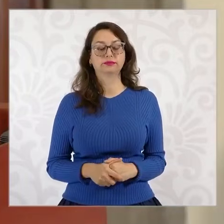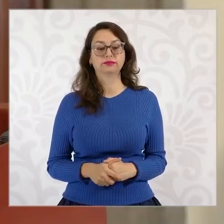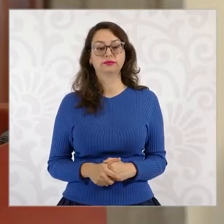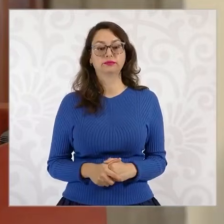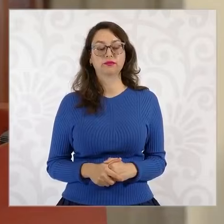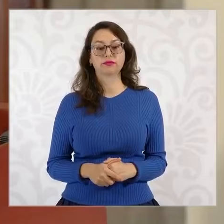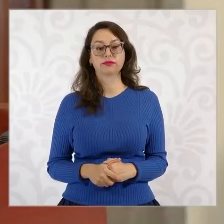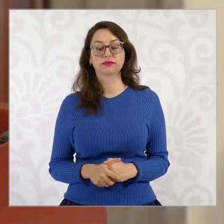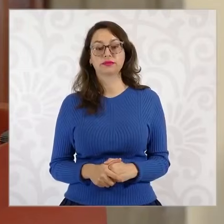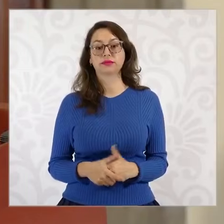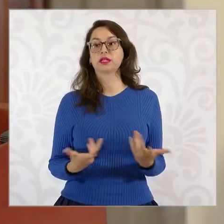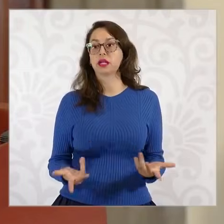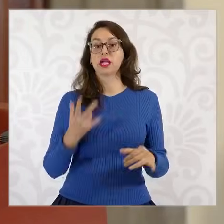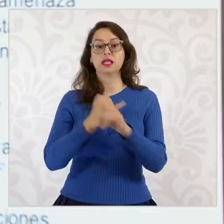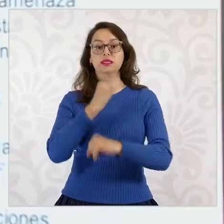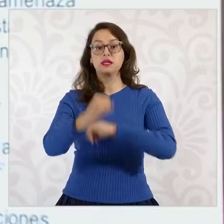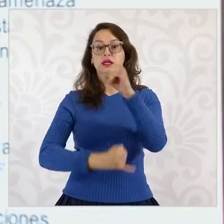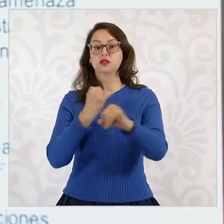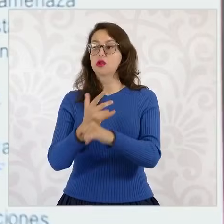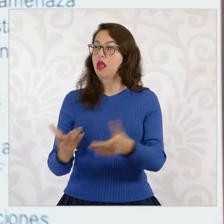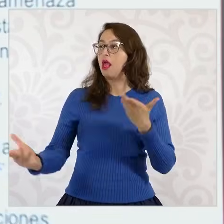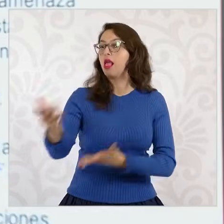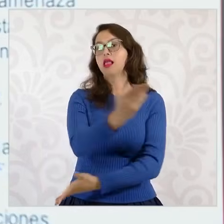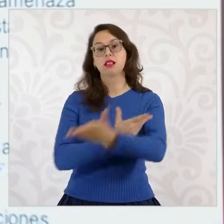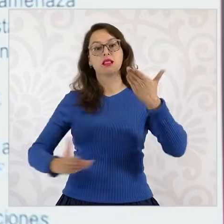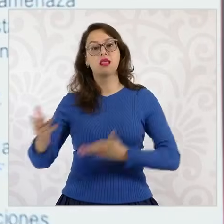la cooperación internacional para el desarrollo,